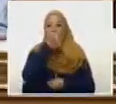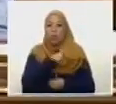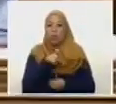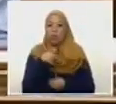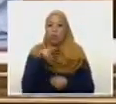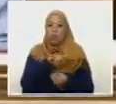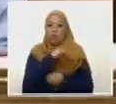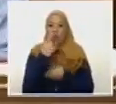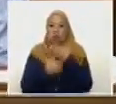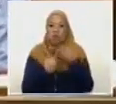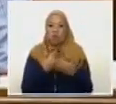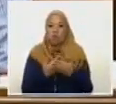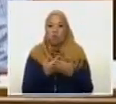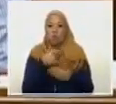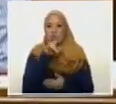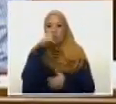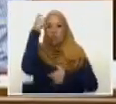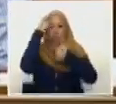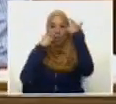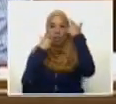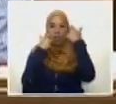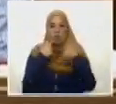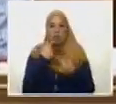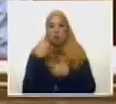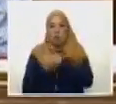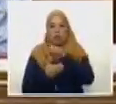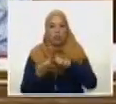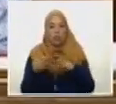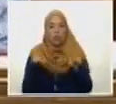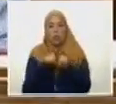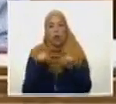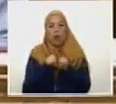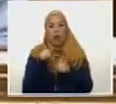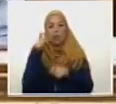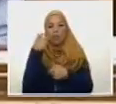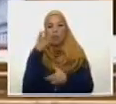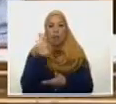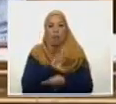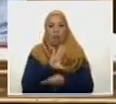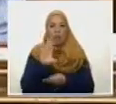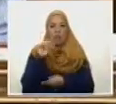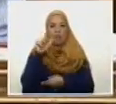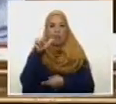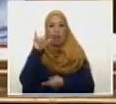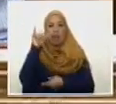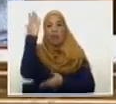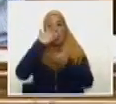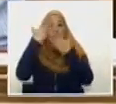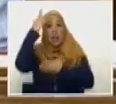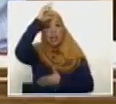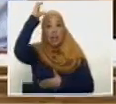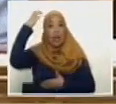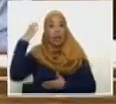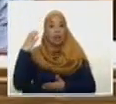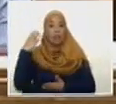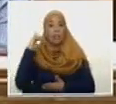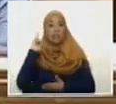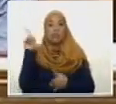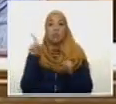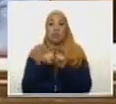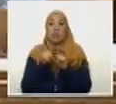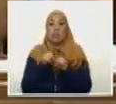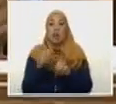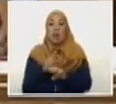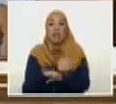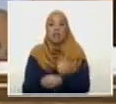Chávez, no engañó a nadie. Lo que decía, lo hacía. Lo que decía, lo hacía. Y cuando decía algo era porque